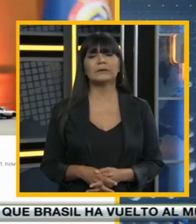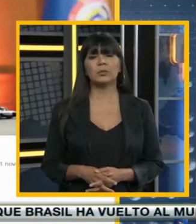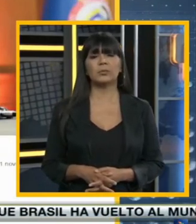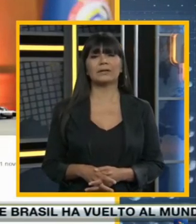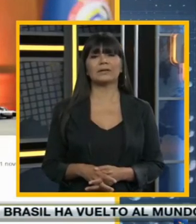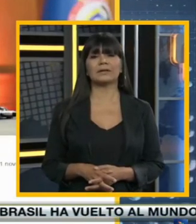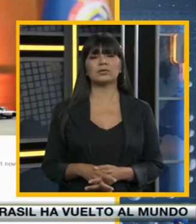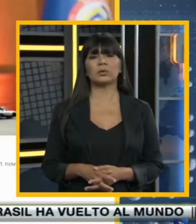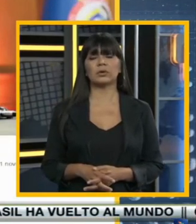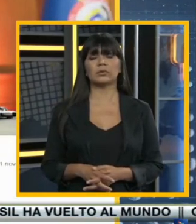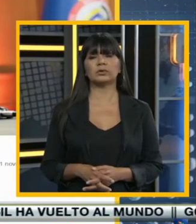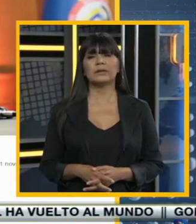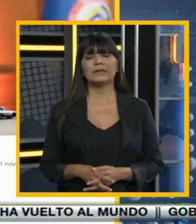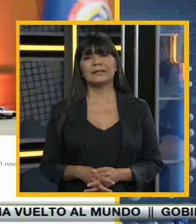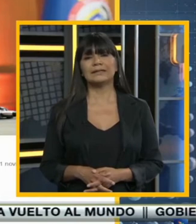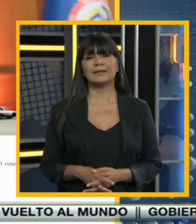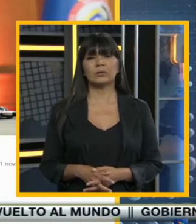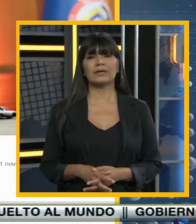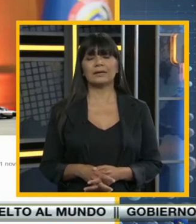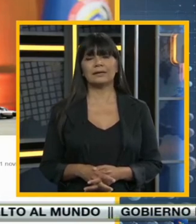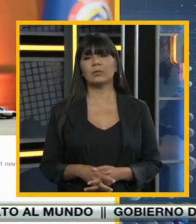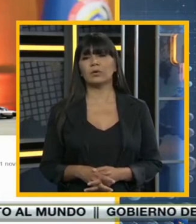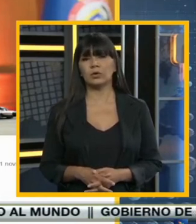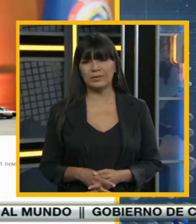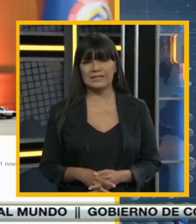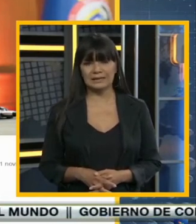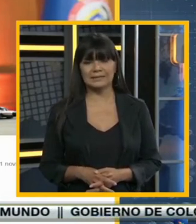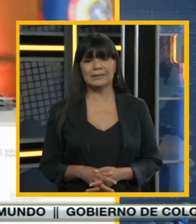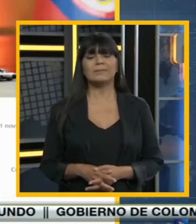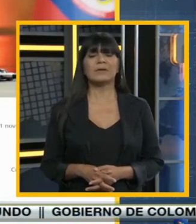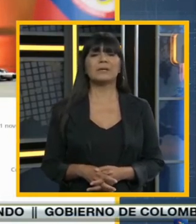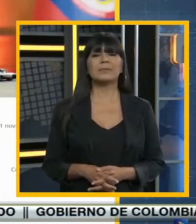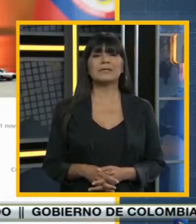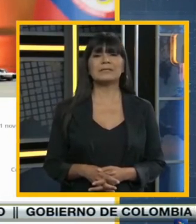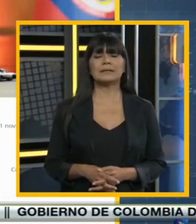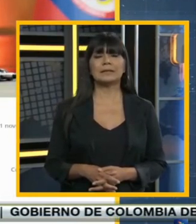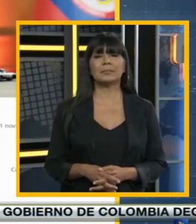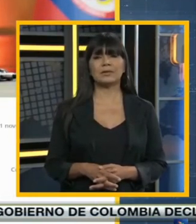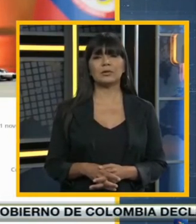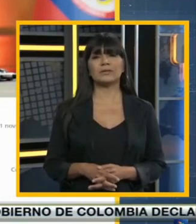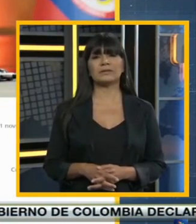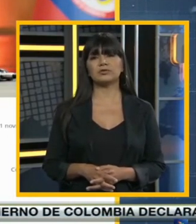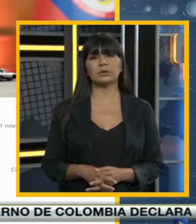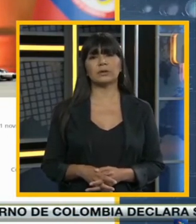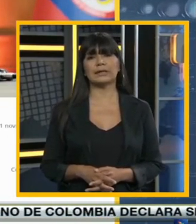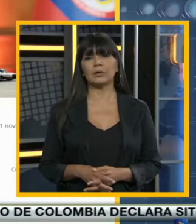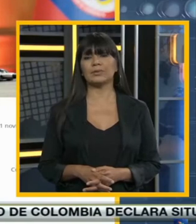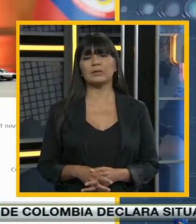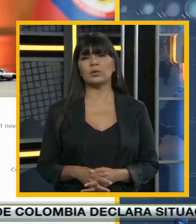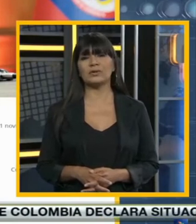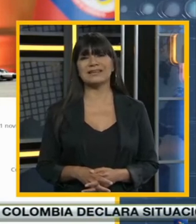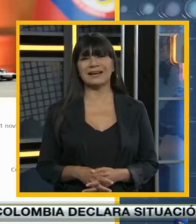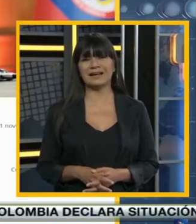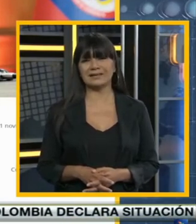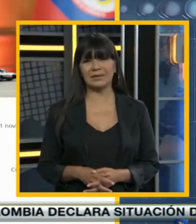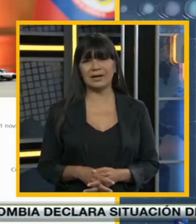frontera como parte de estos acuerdos de seguridad y acuerdos comerciales. También el presidente Petro precisó que el